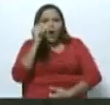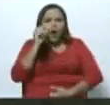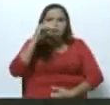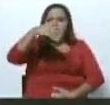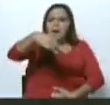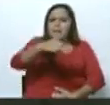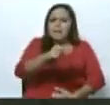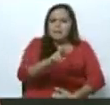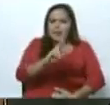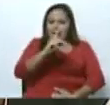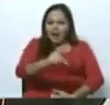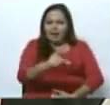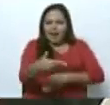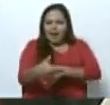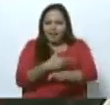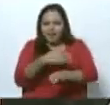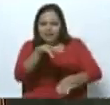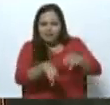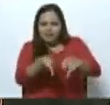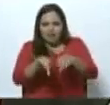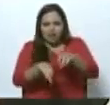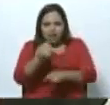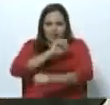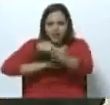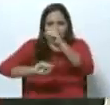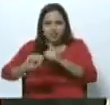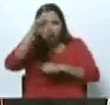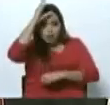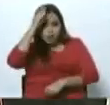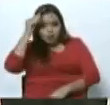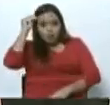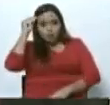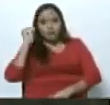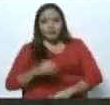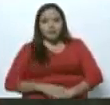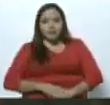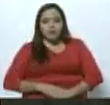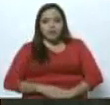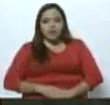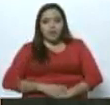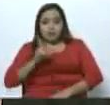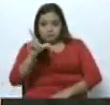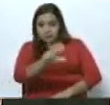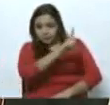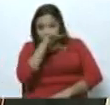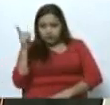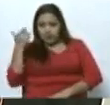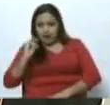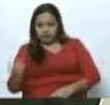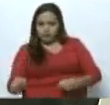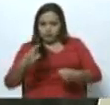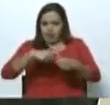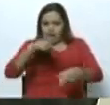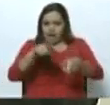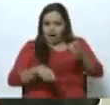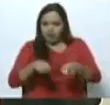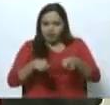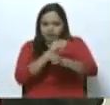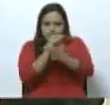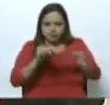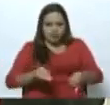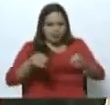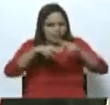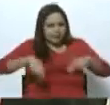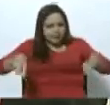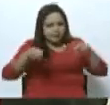el secretario de Defensa de Donald Trump. En este sentido, el Partido Socialista Unido de Venezuela tiene previsto incorporar alguna línea de investigación. ¿Cuál es